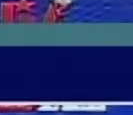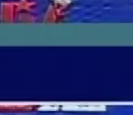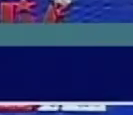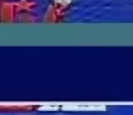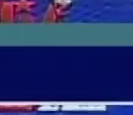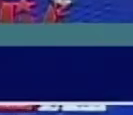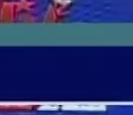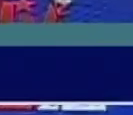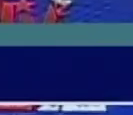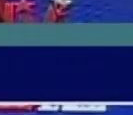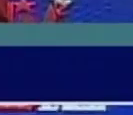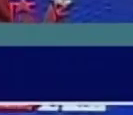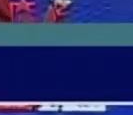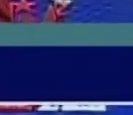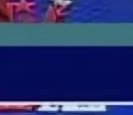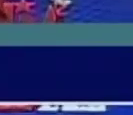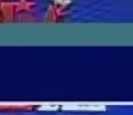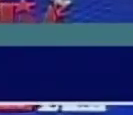víctimas,